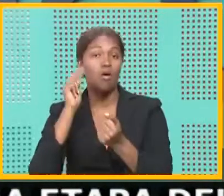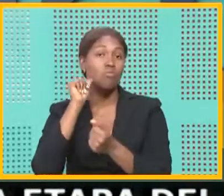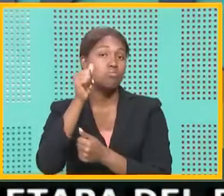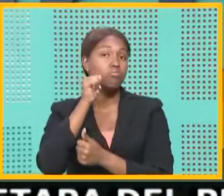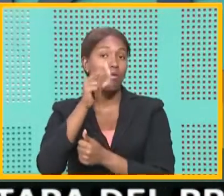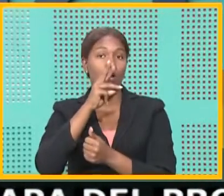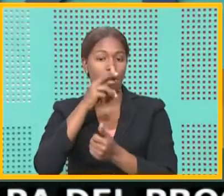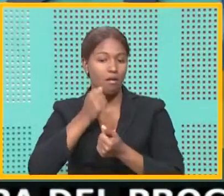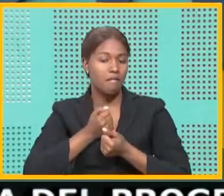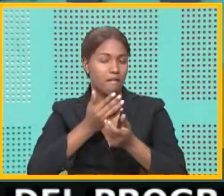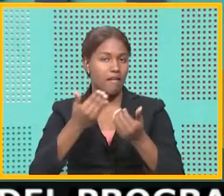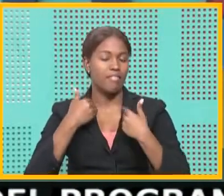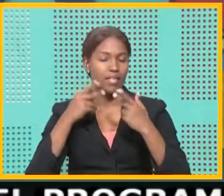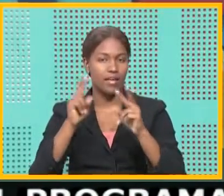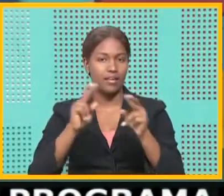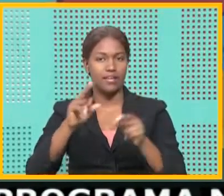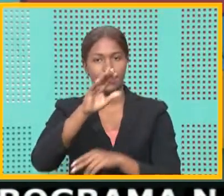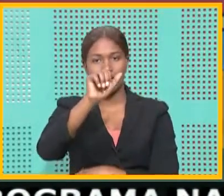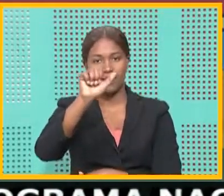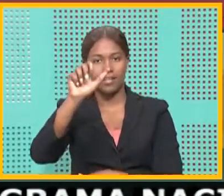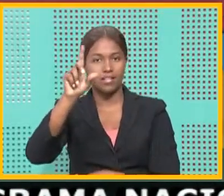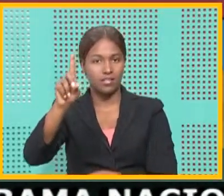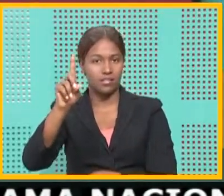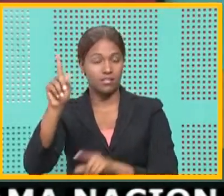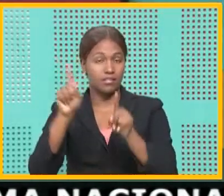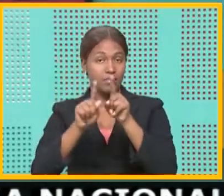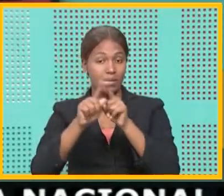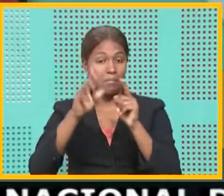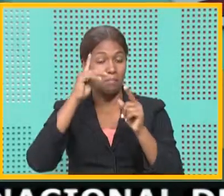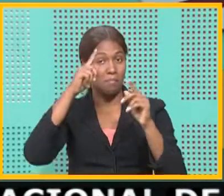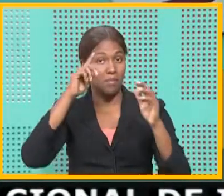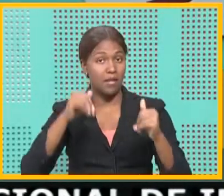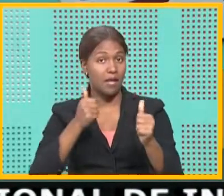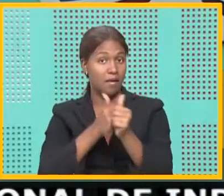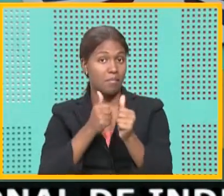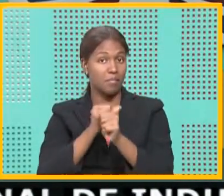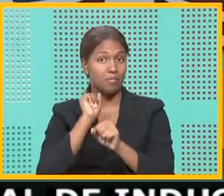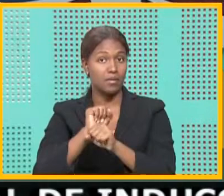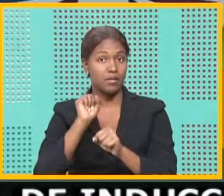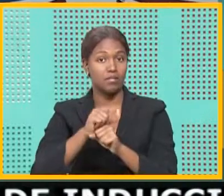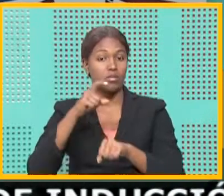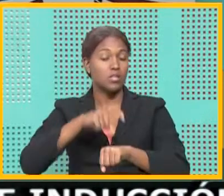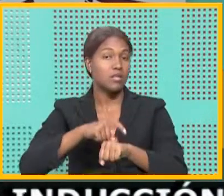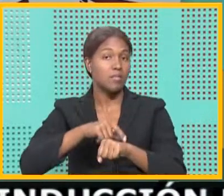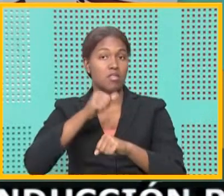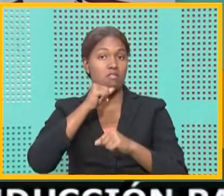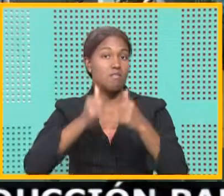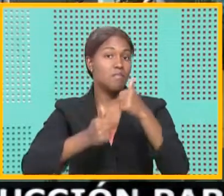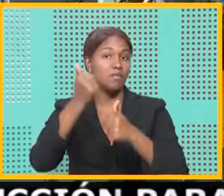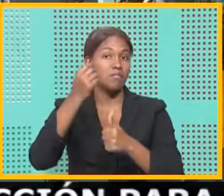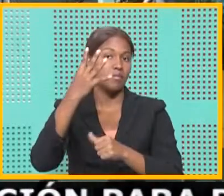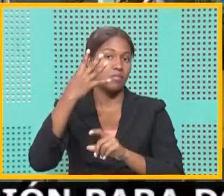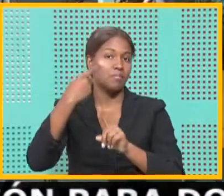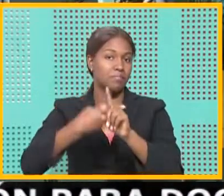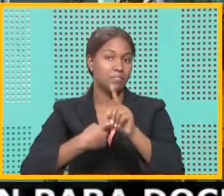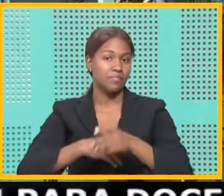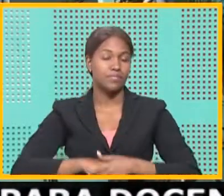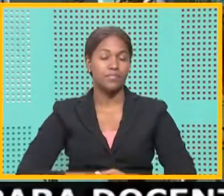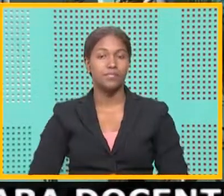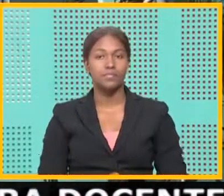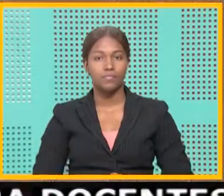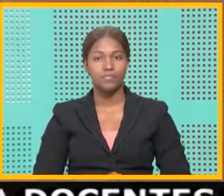potable de que dispone la CAAST. Asimismo, se espera estén en operación en un tiempo no mayor a 4 meses.